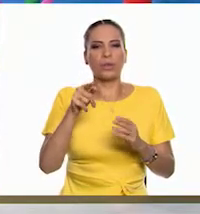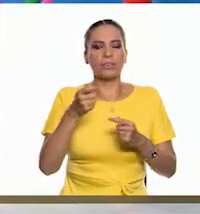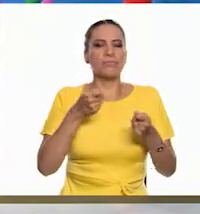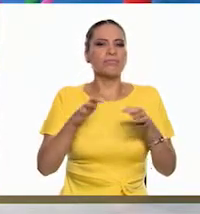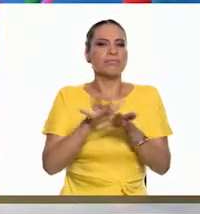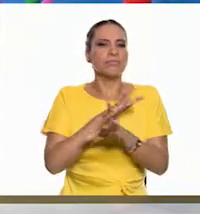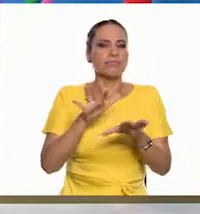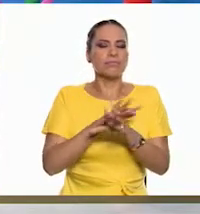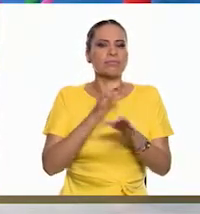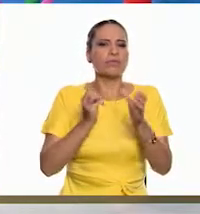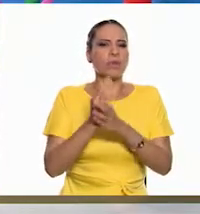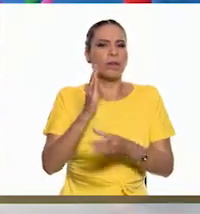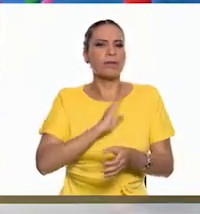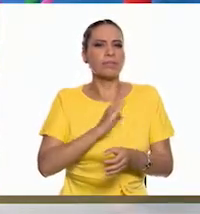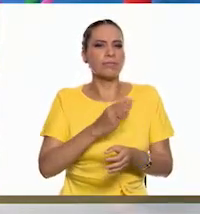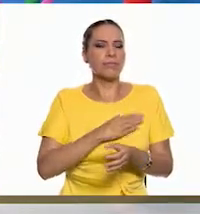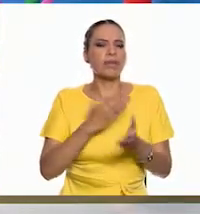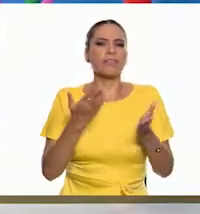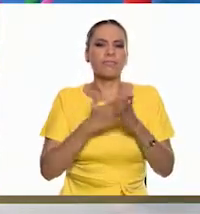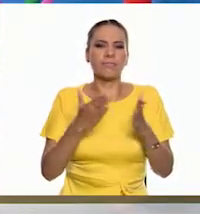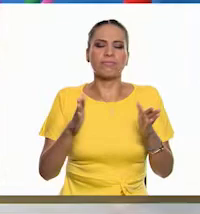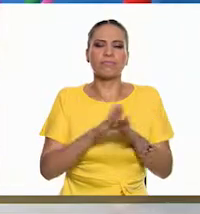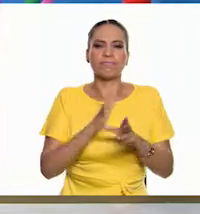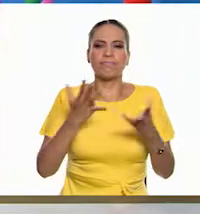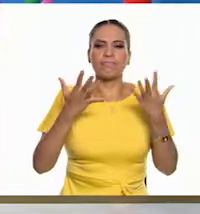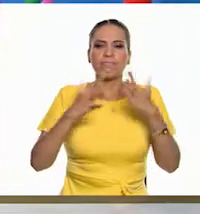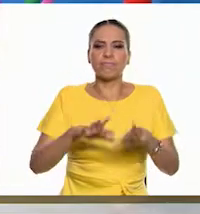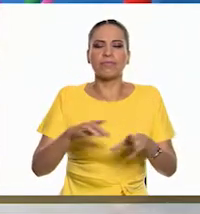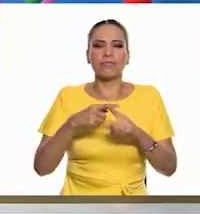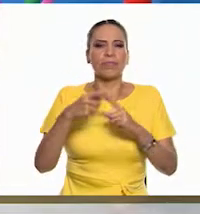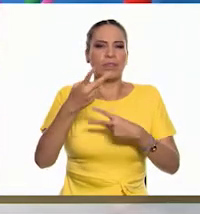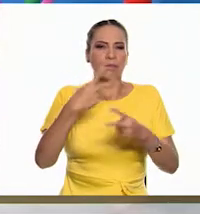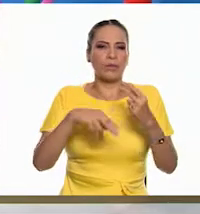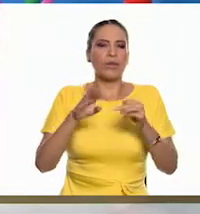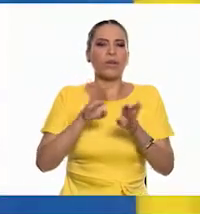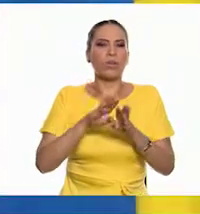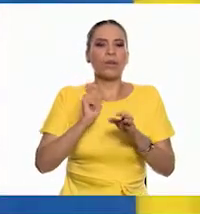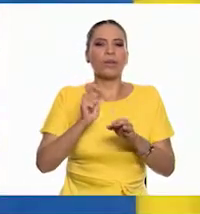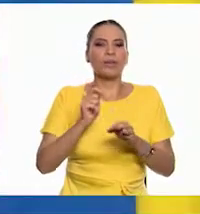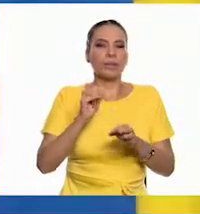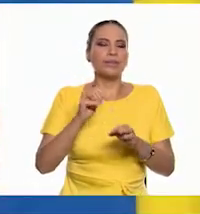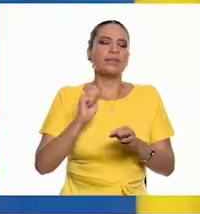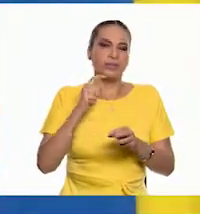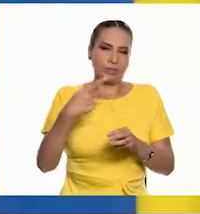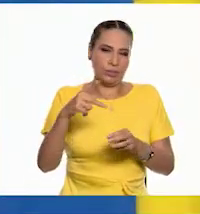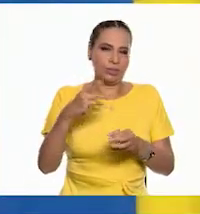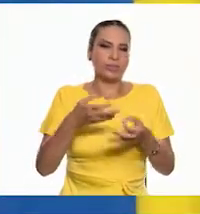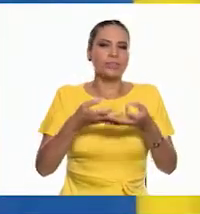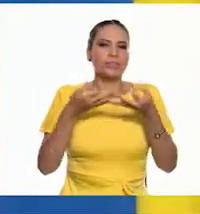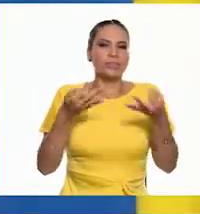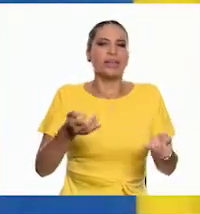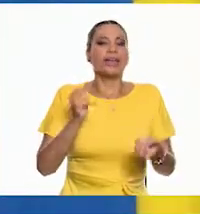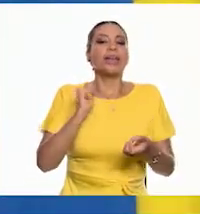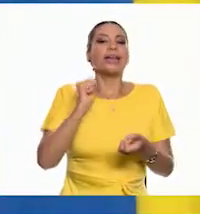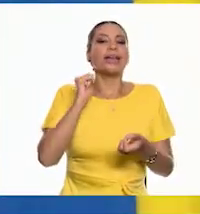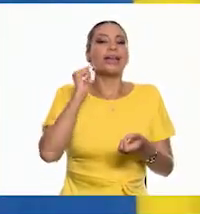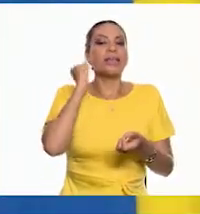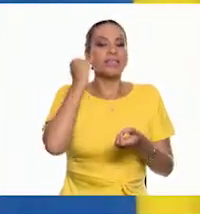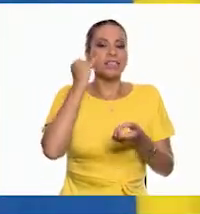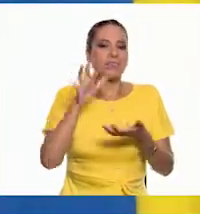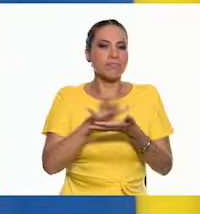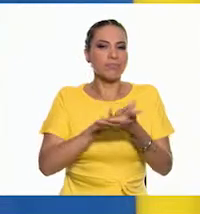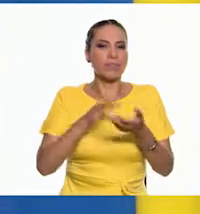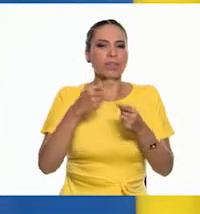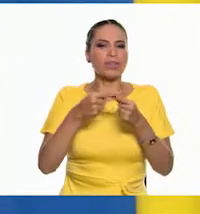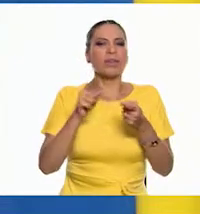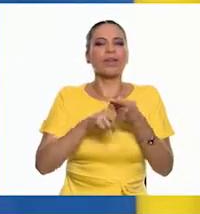Nueva España? A raíz del derrumbe demográfico indígena, los pobladores, criollos y